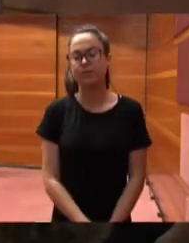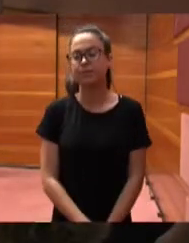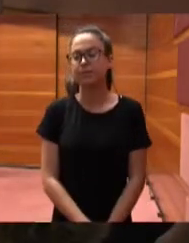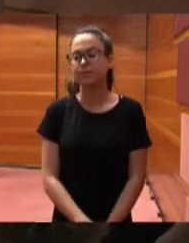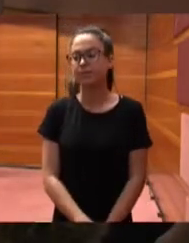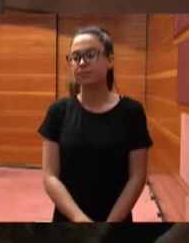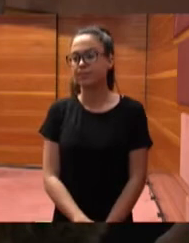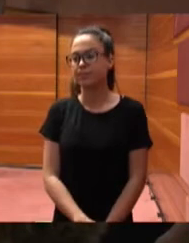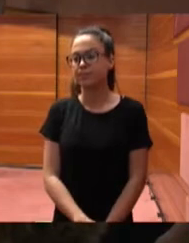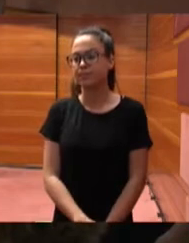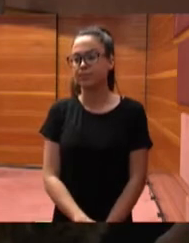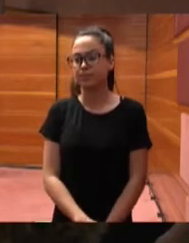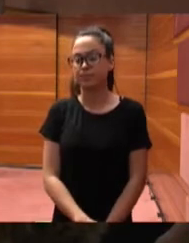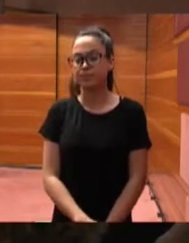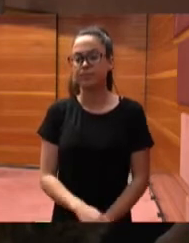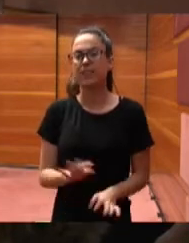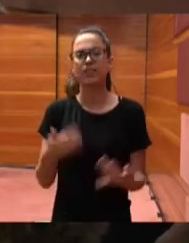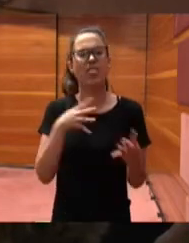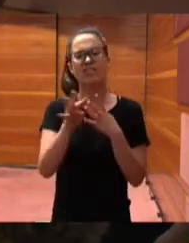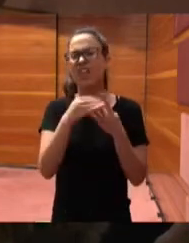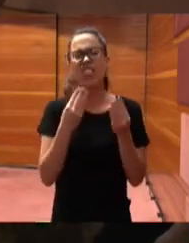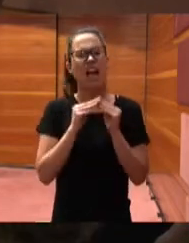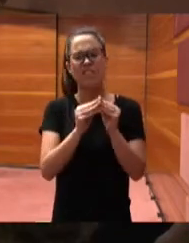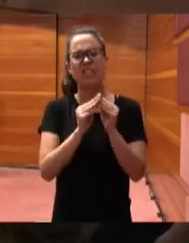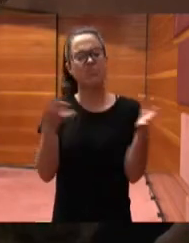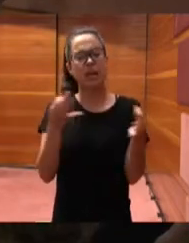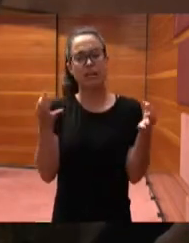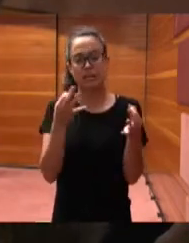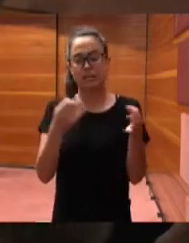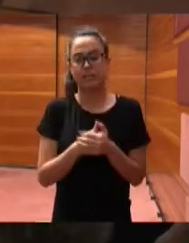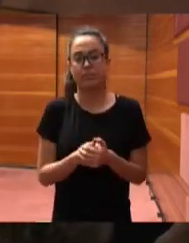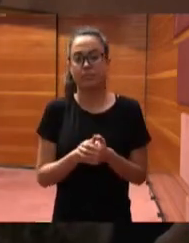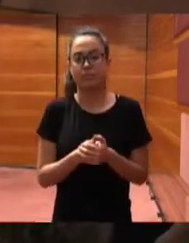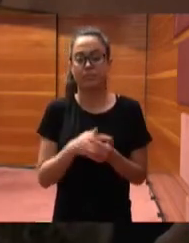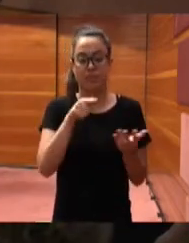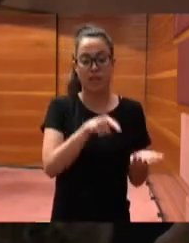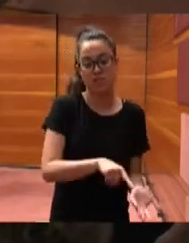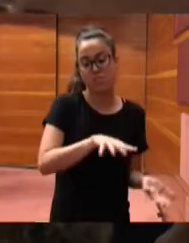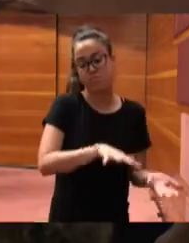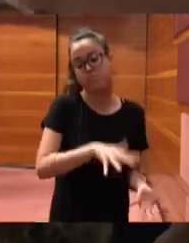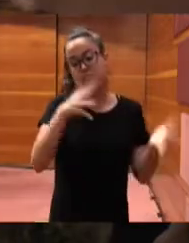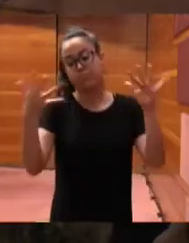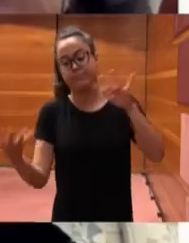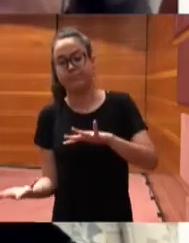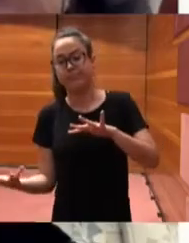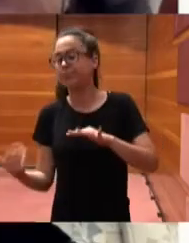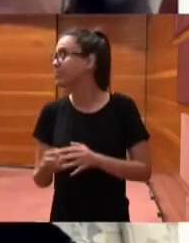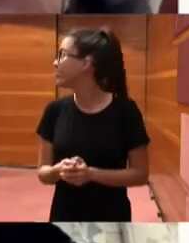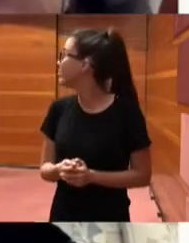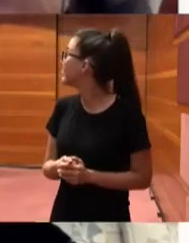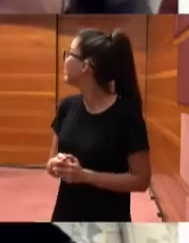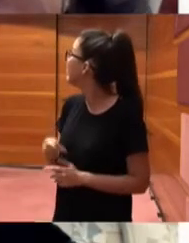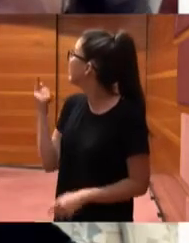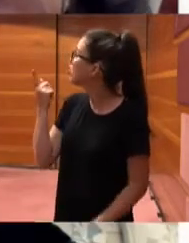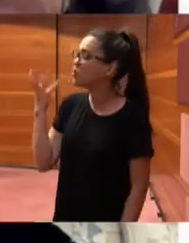Bueno, por lo tanto, ¿qué es transparencia efectiva? Es pasar de esto a aquello. Esto no sé qué, es una captura de presupuesto del